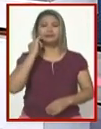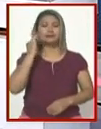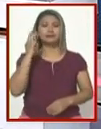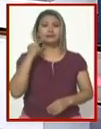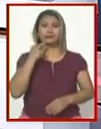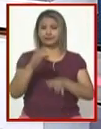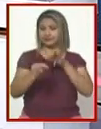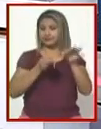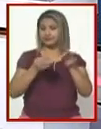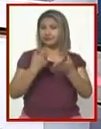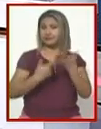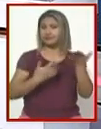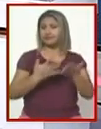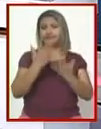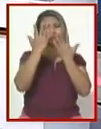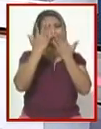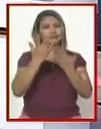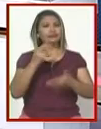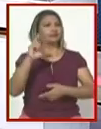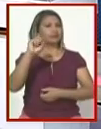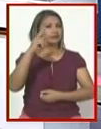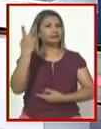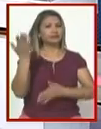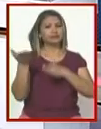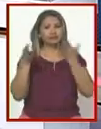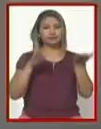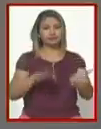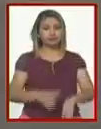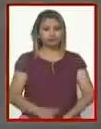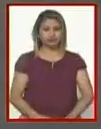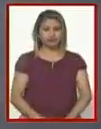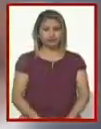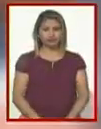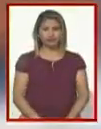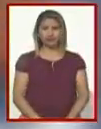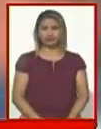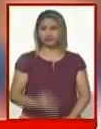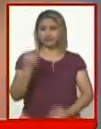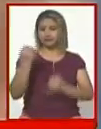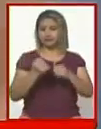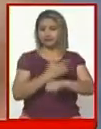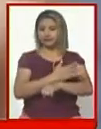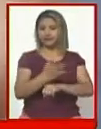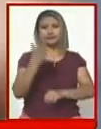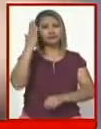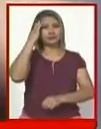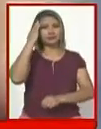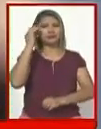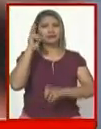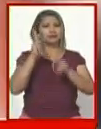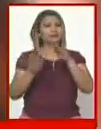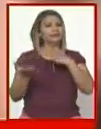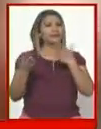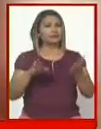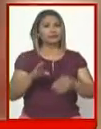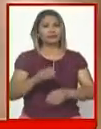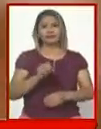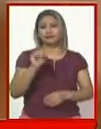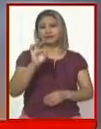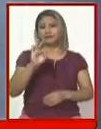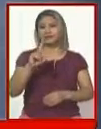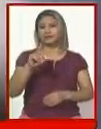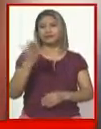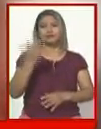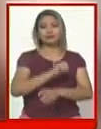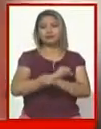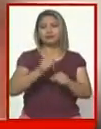han manifestado su dolor ante esta segunda muerte. En las últimas horas se conoció la muerte de Filomena Zubia, quien resultó